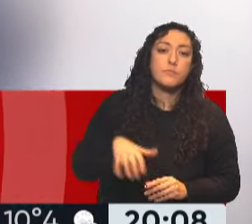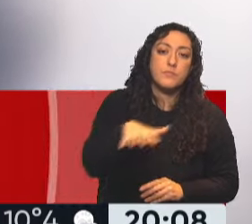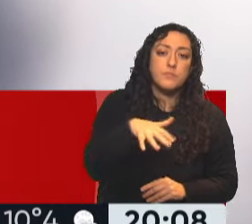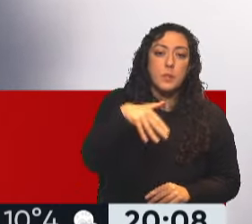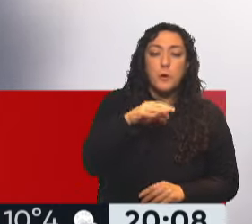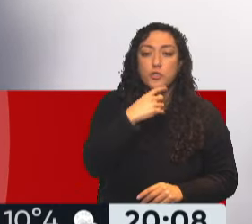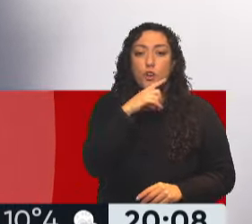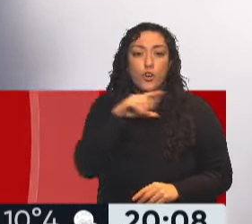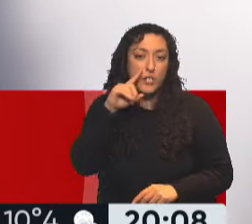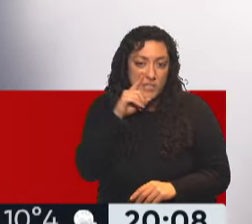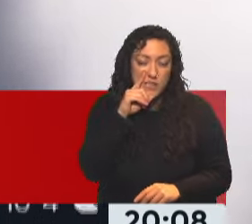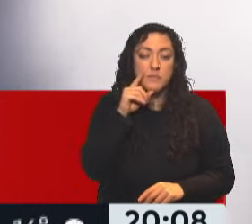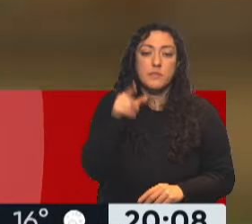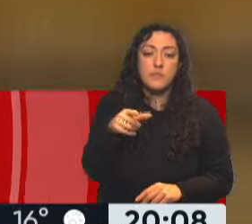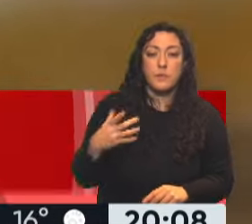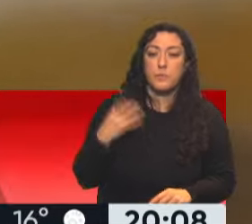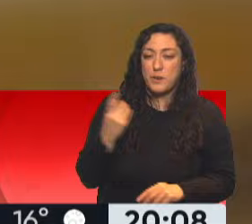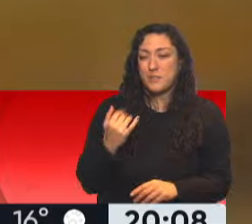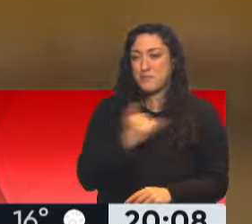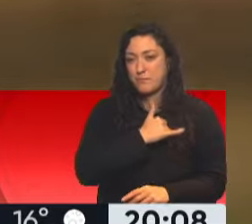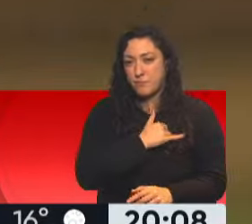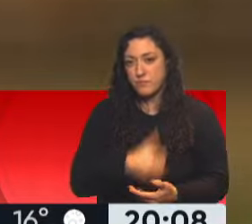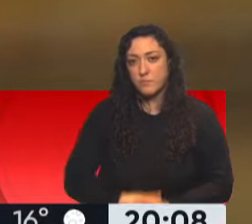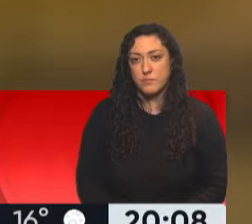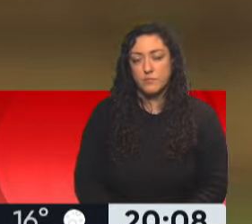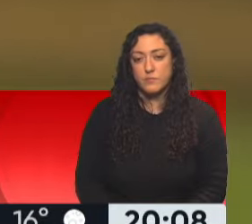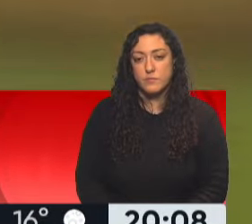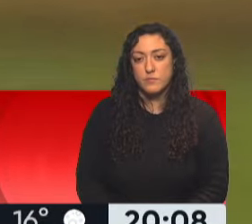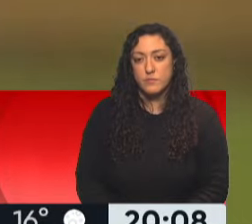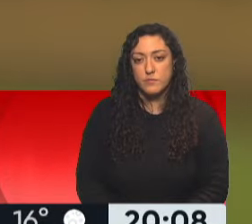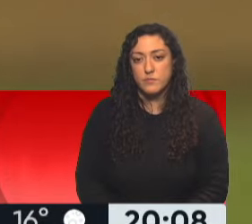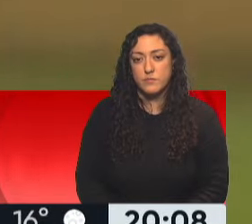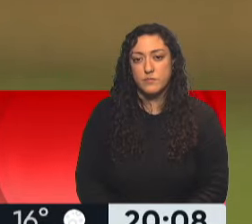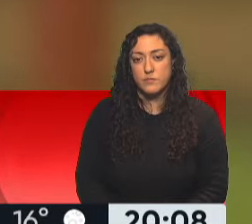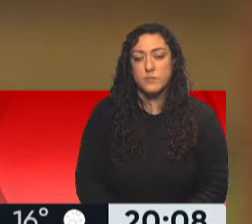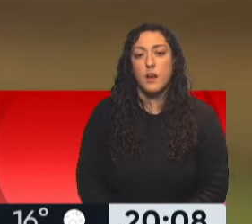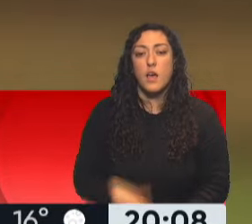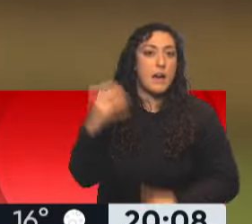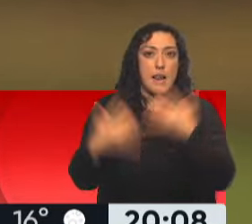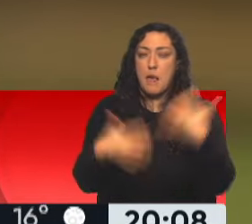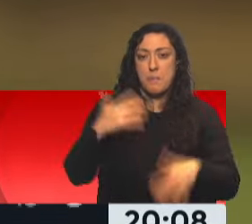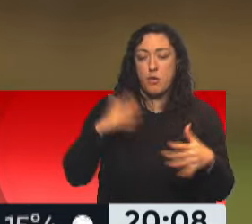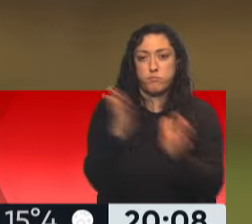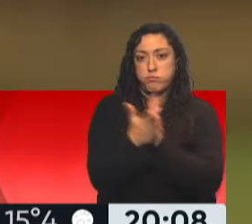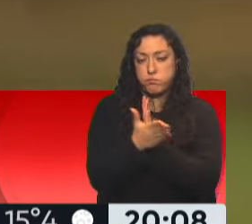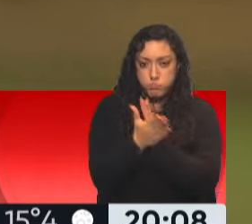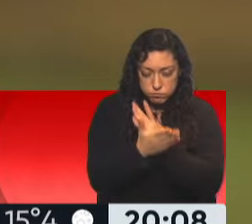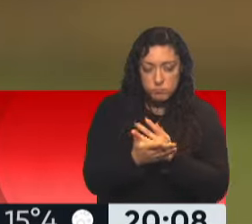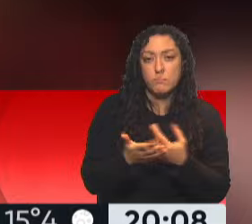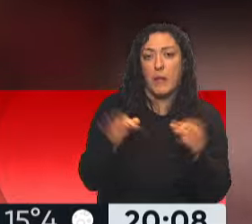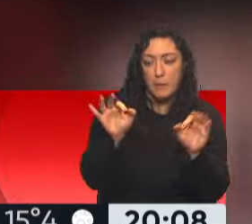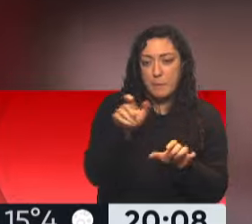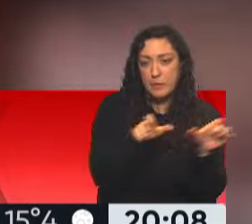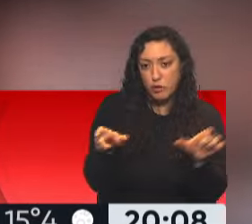perteneciente claro a la petrolera nacional el lugar fue evacuado rápidamente mientras varias dotaciones de